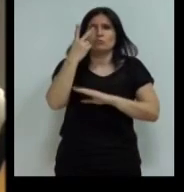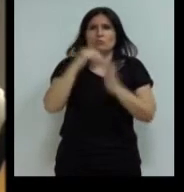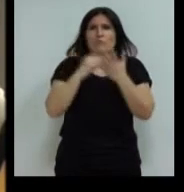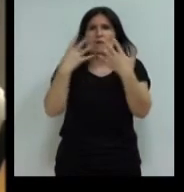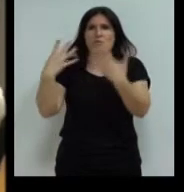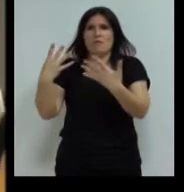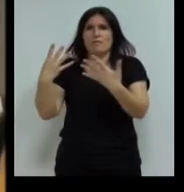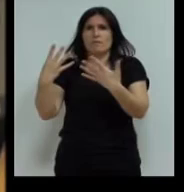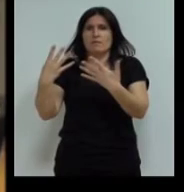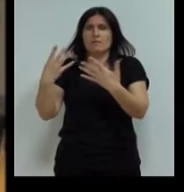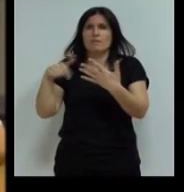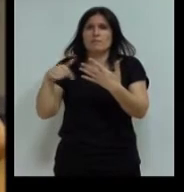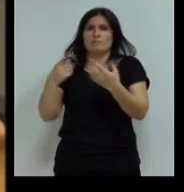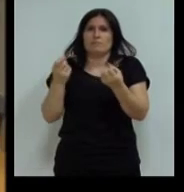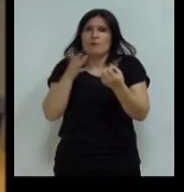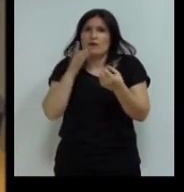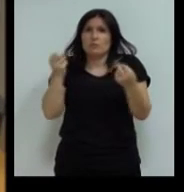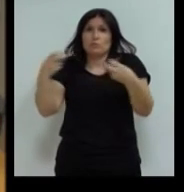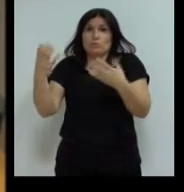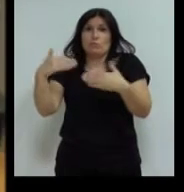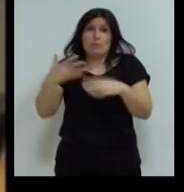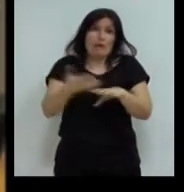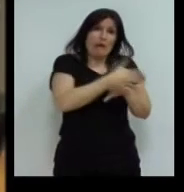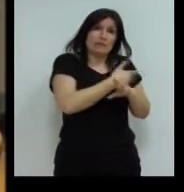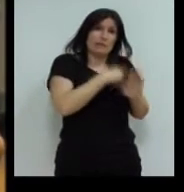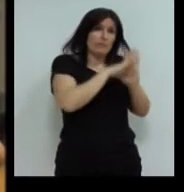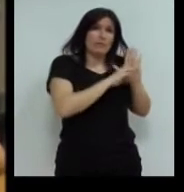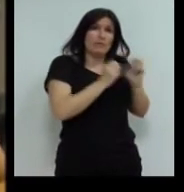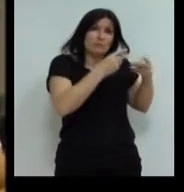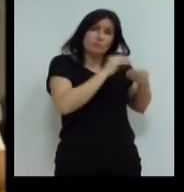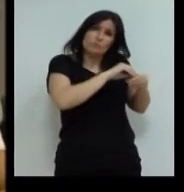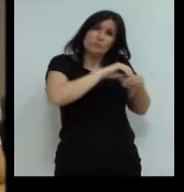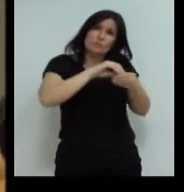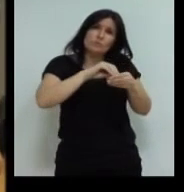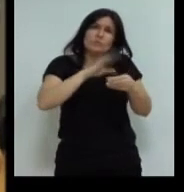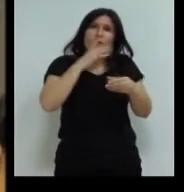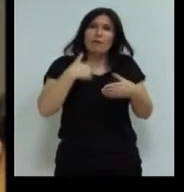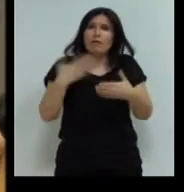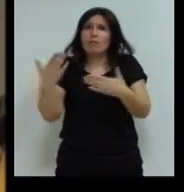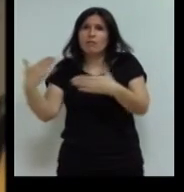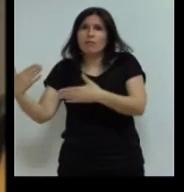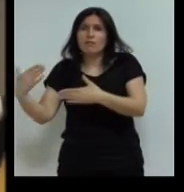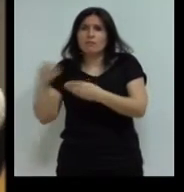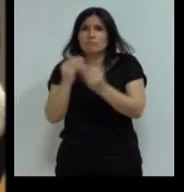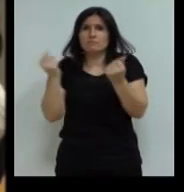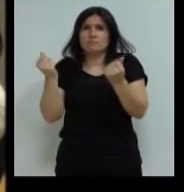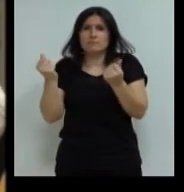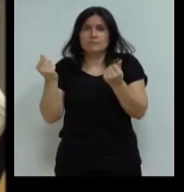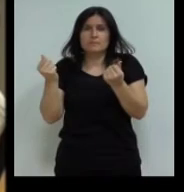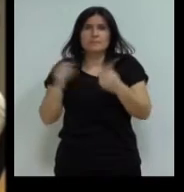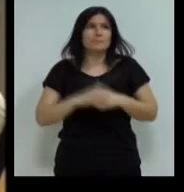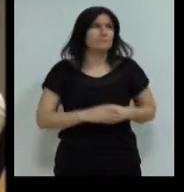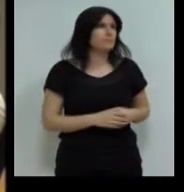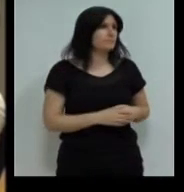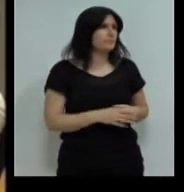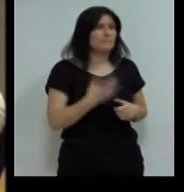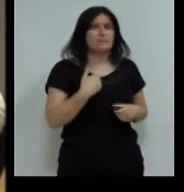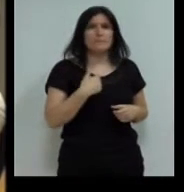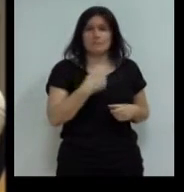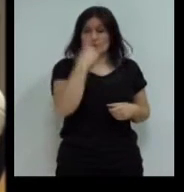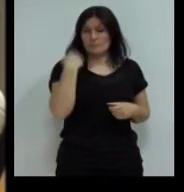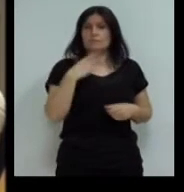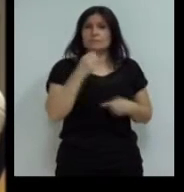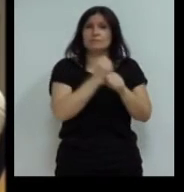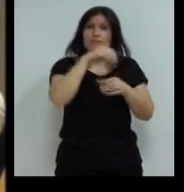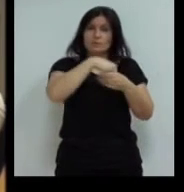no hay nada subtitulado cuando tienen los subtítulos hechos de los programas. Y es más, yo hasta el año pasado también estaba trabajando en el CESIA